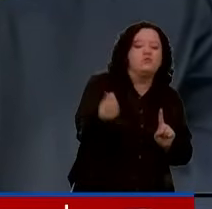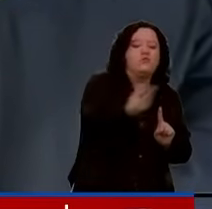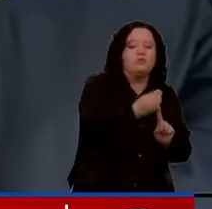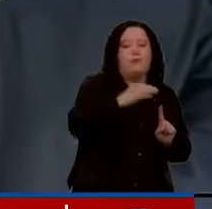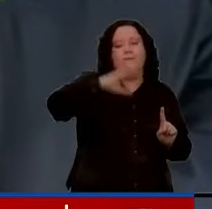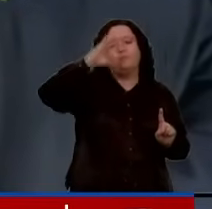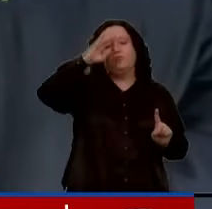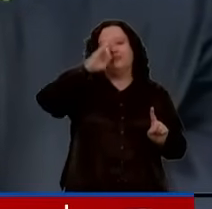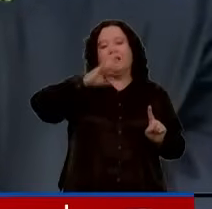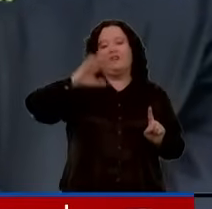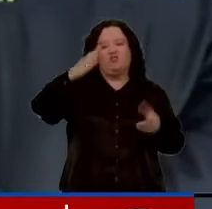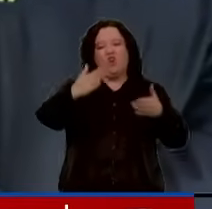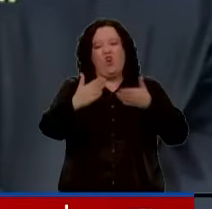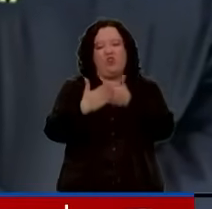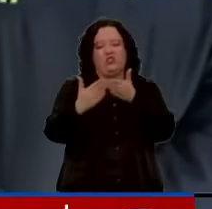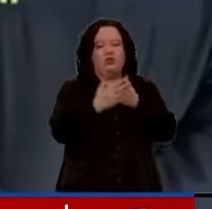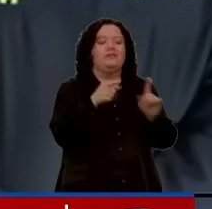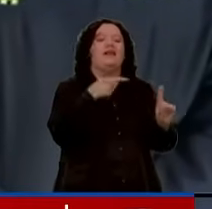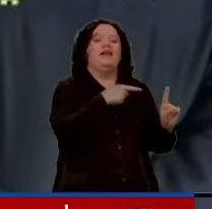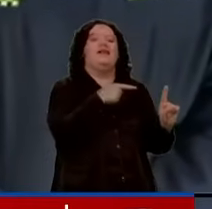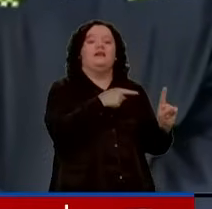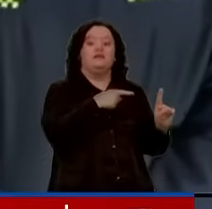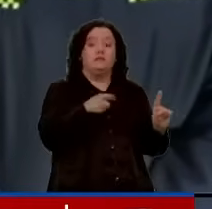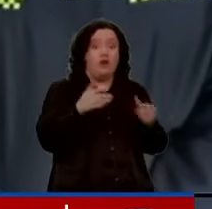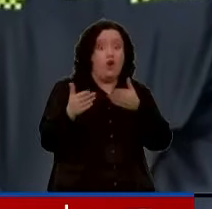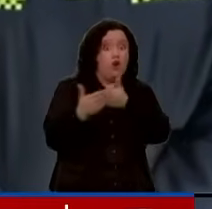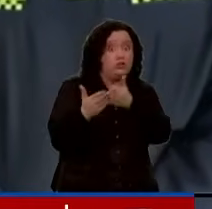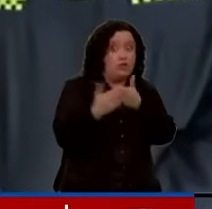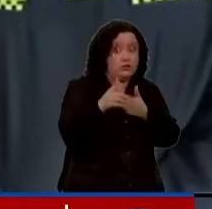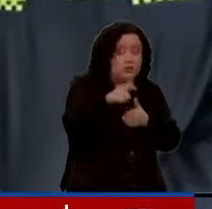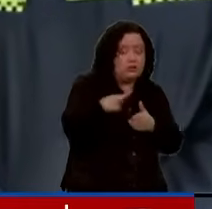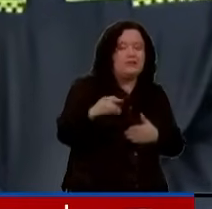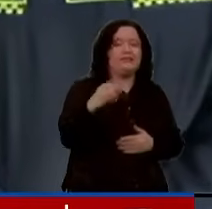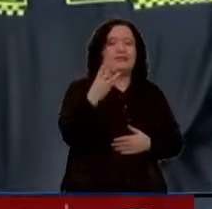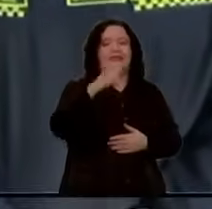de la Policía Nacional, donde salen lesionados 3 policiales